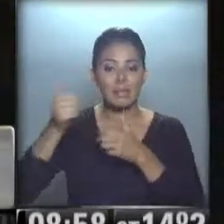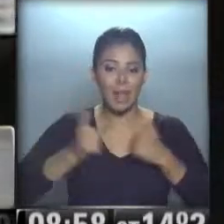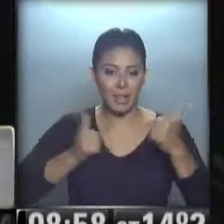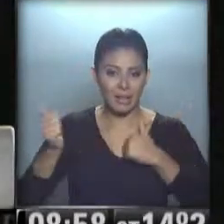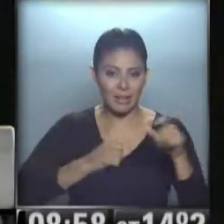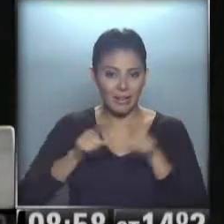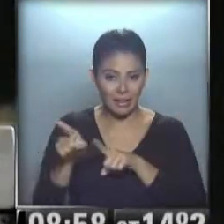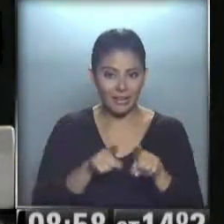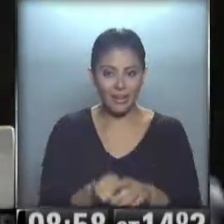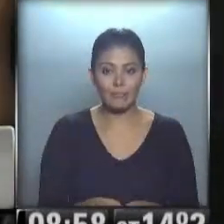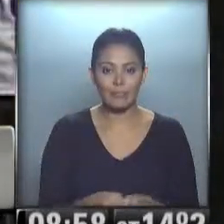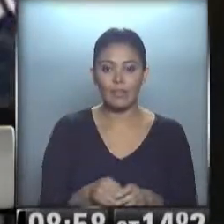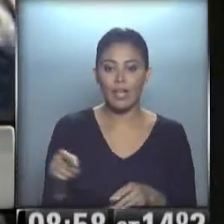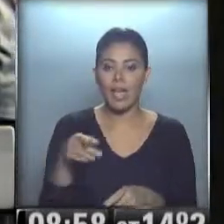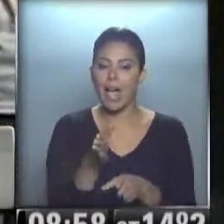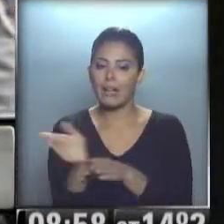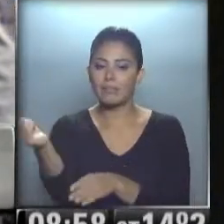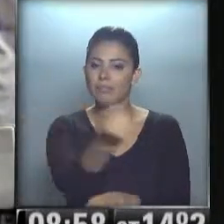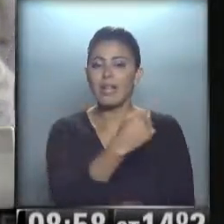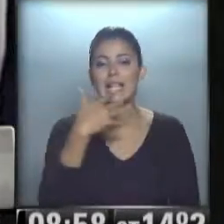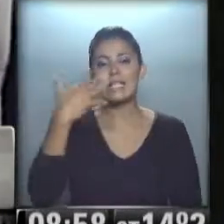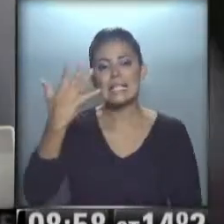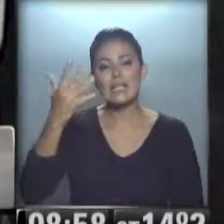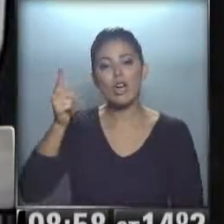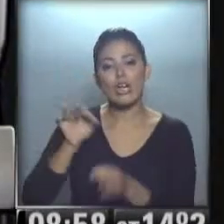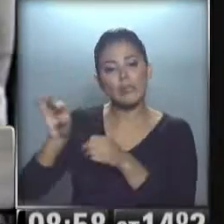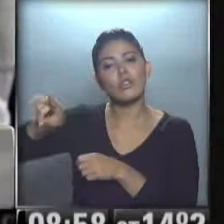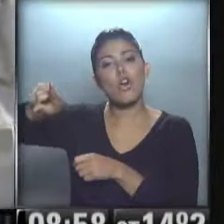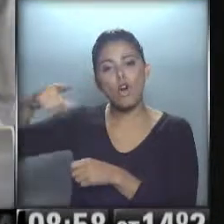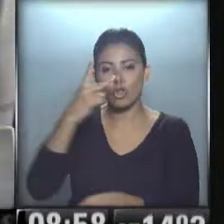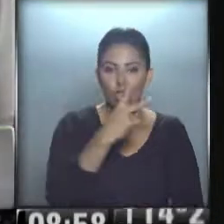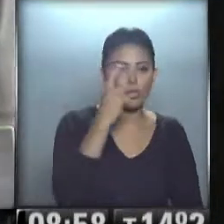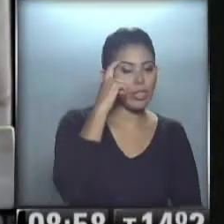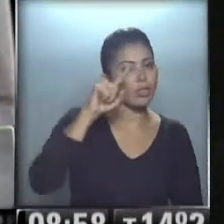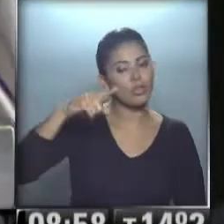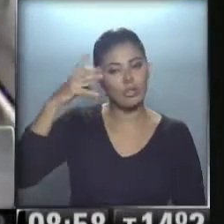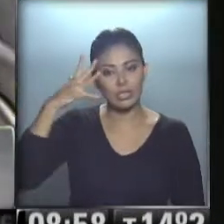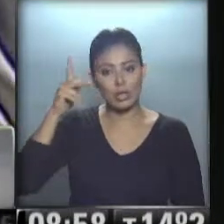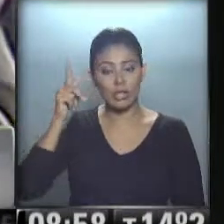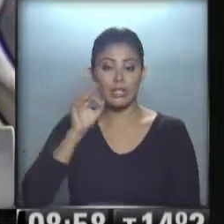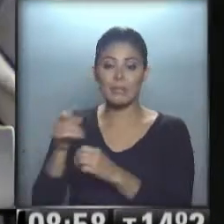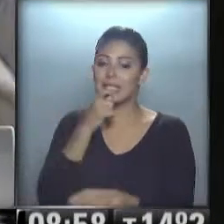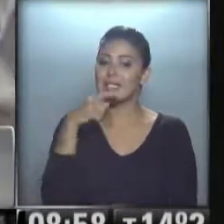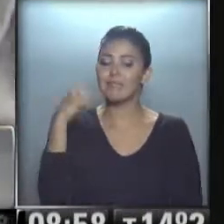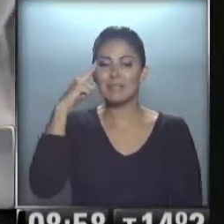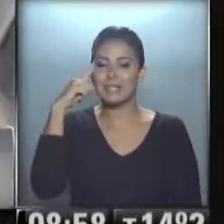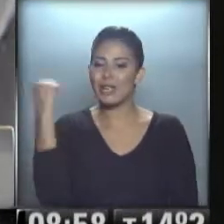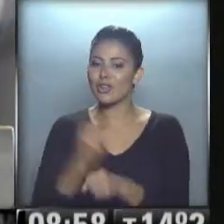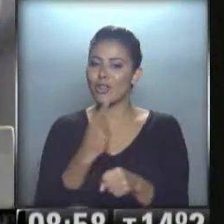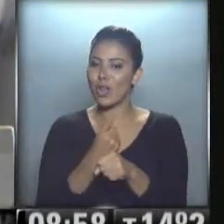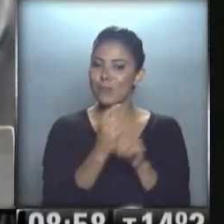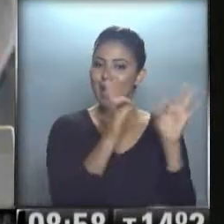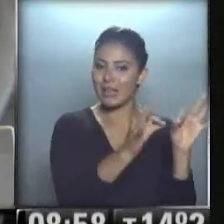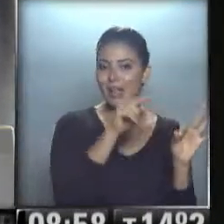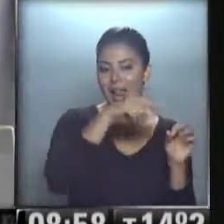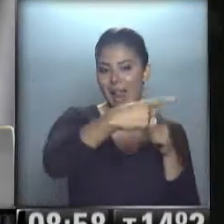un circuito por si motivo también de 5 kilómetros para los que no se le animen a los 10 todo listo